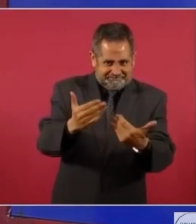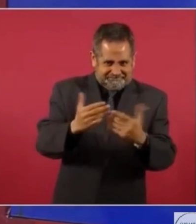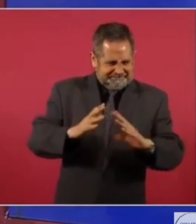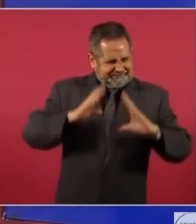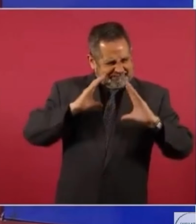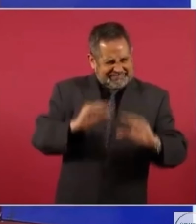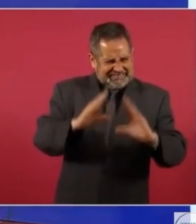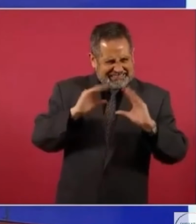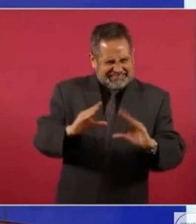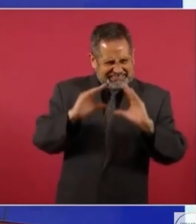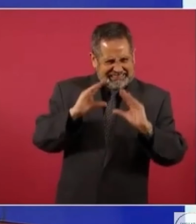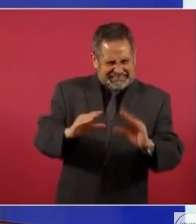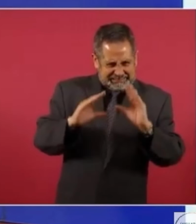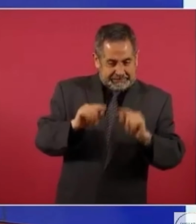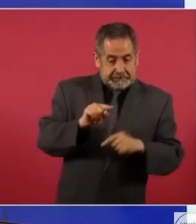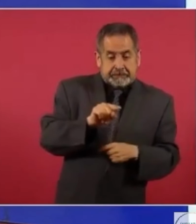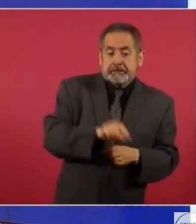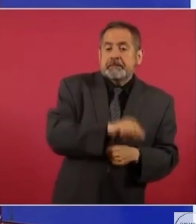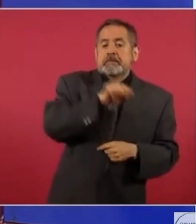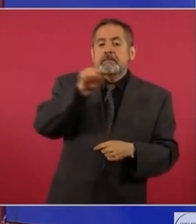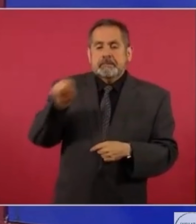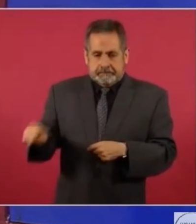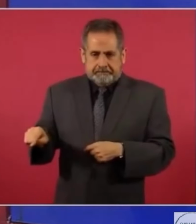llegarán a ocupar cargos importantes